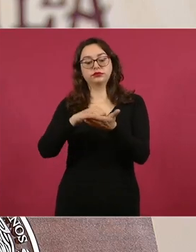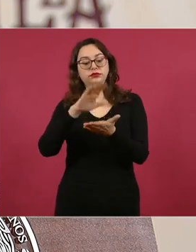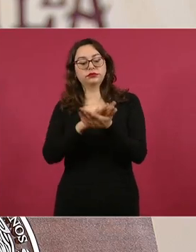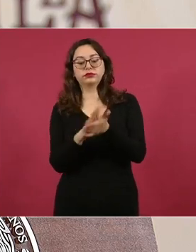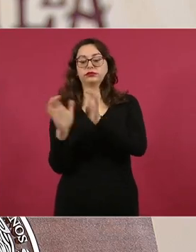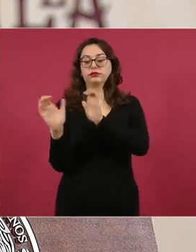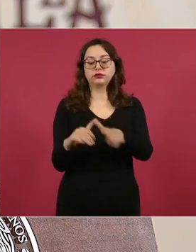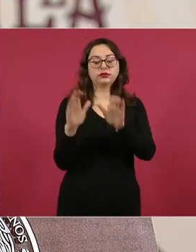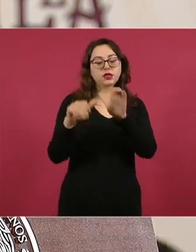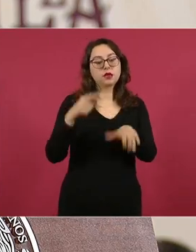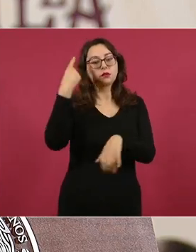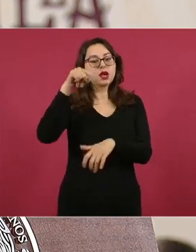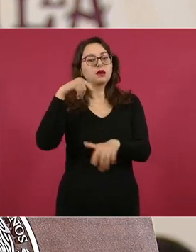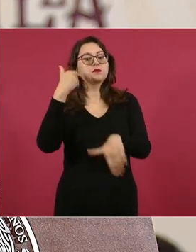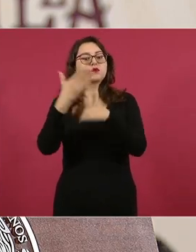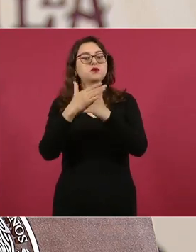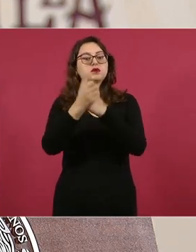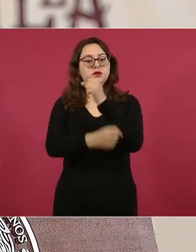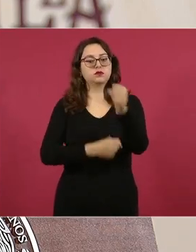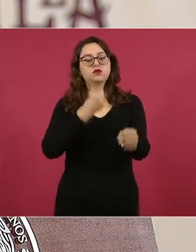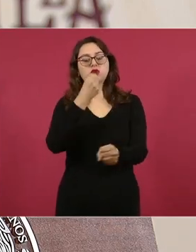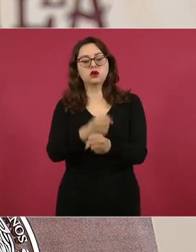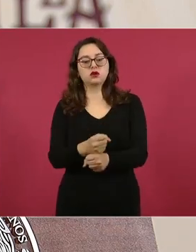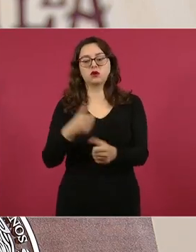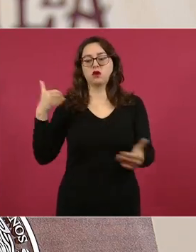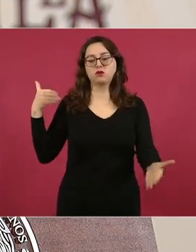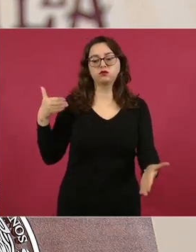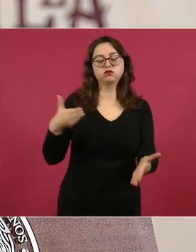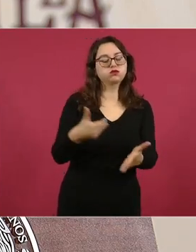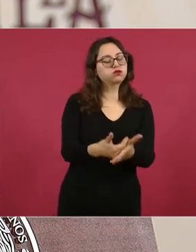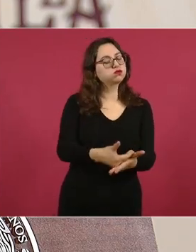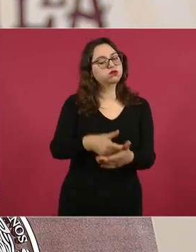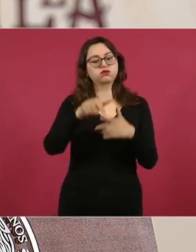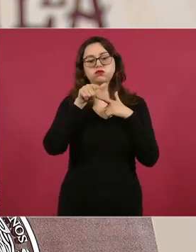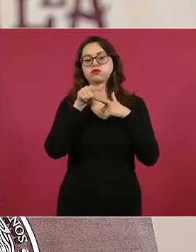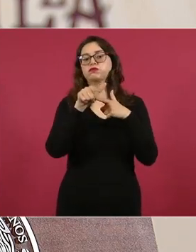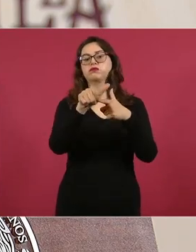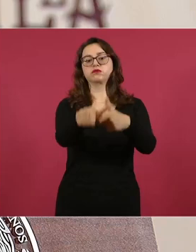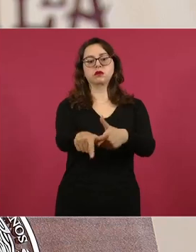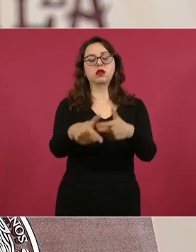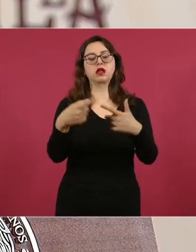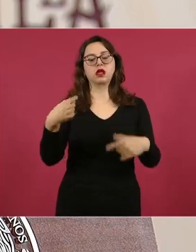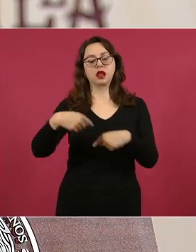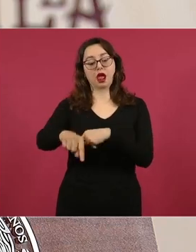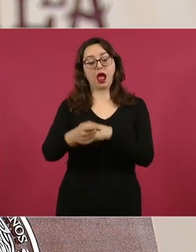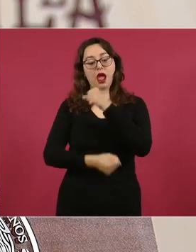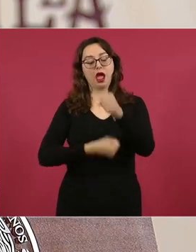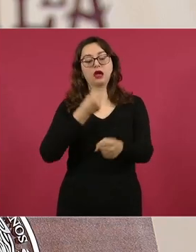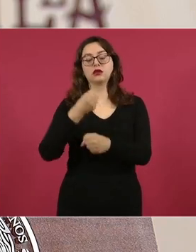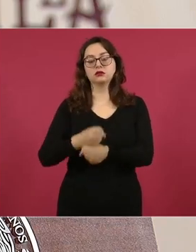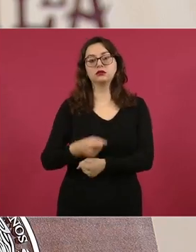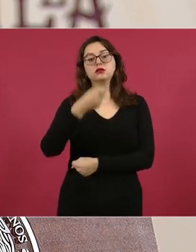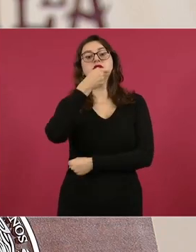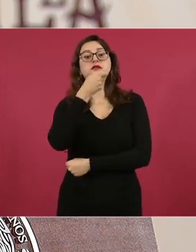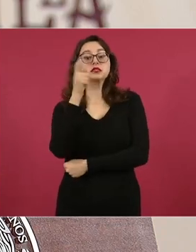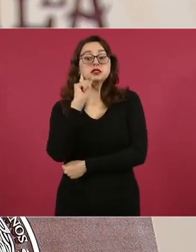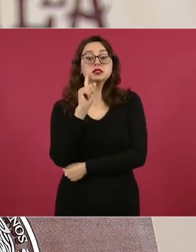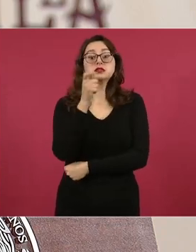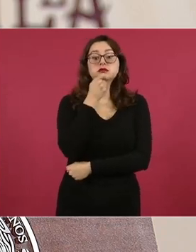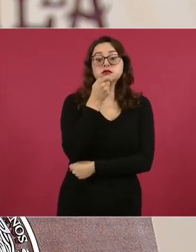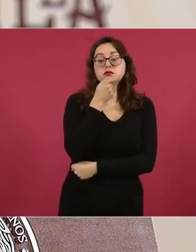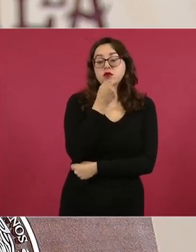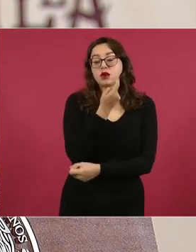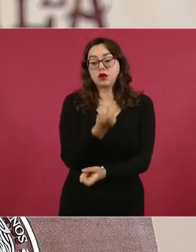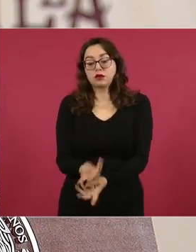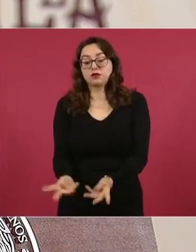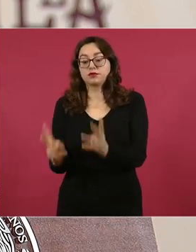seguir el preregistro habilitado durante todo el año para que las niñas, niños que forman parte de estas